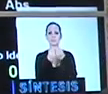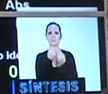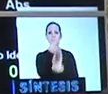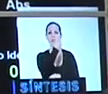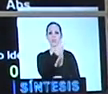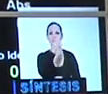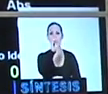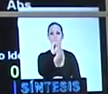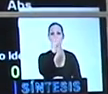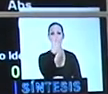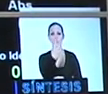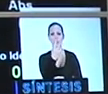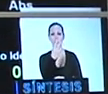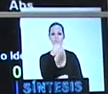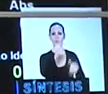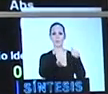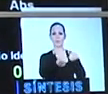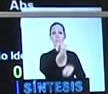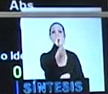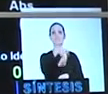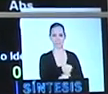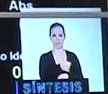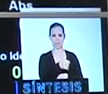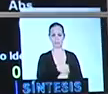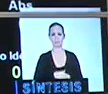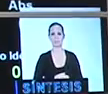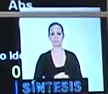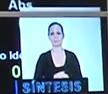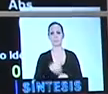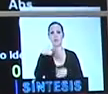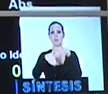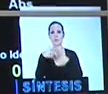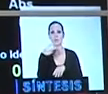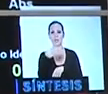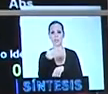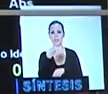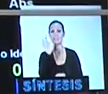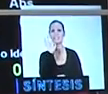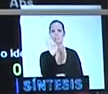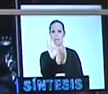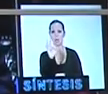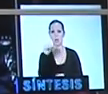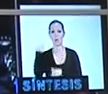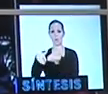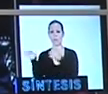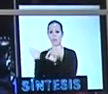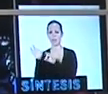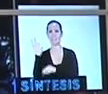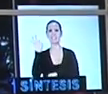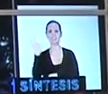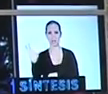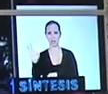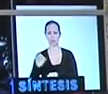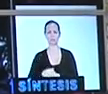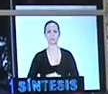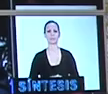¿Cuál es el otro destacado de esto? Que ya no va a hacer falta el consentimiento familiar. Falleció, tiene 18 años y está en condiciones de donar